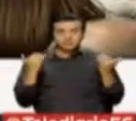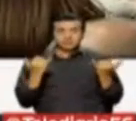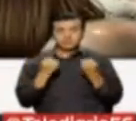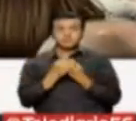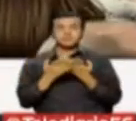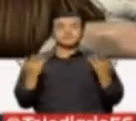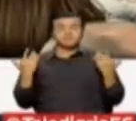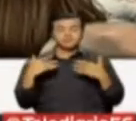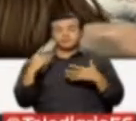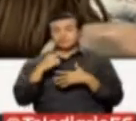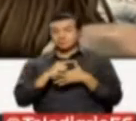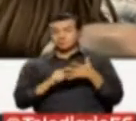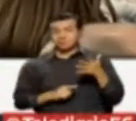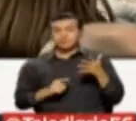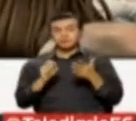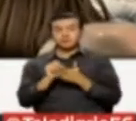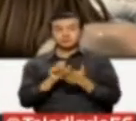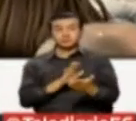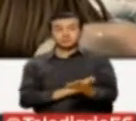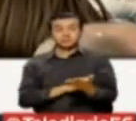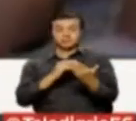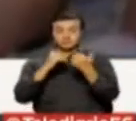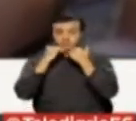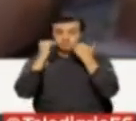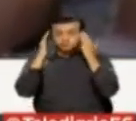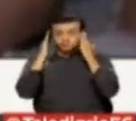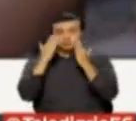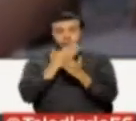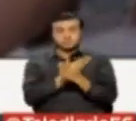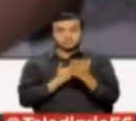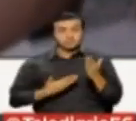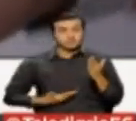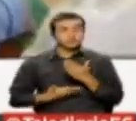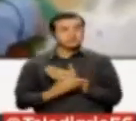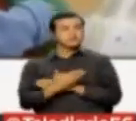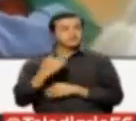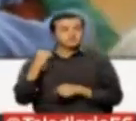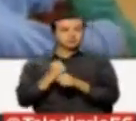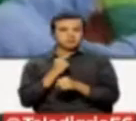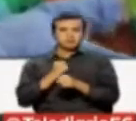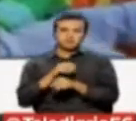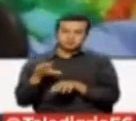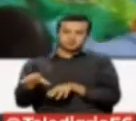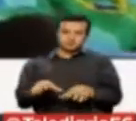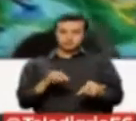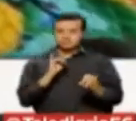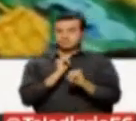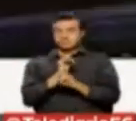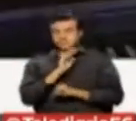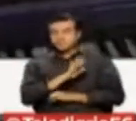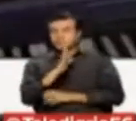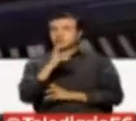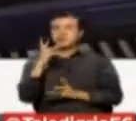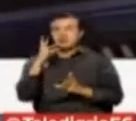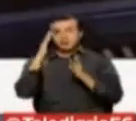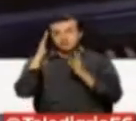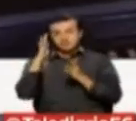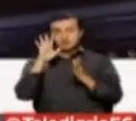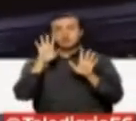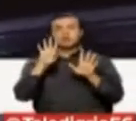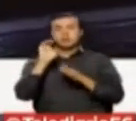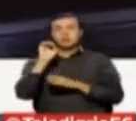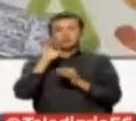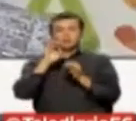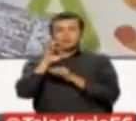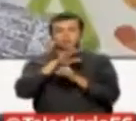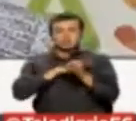actualidad existe una amplia cobertura del programa misión ternura que el ejecutivo a través del trabajo coordinado entre instituciones busca desplegar a 90